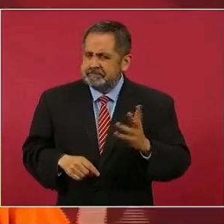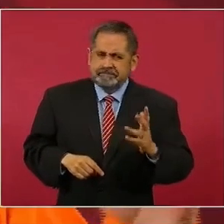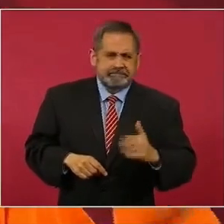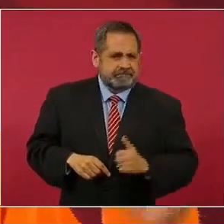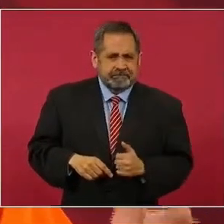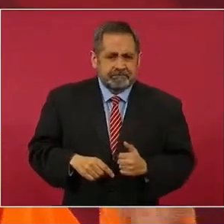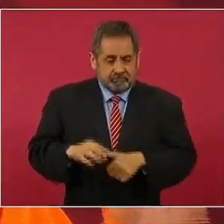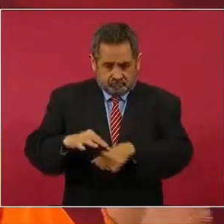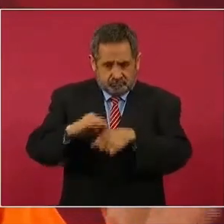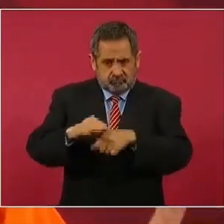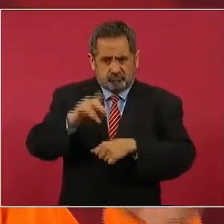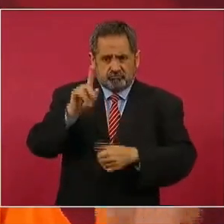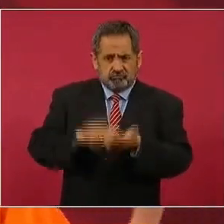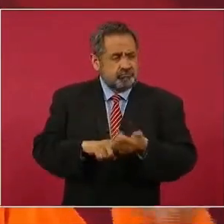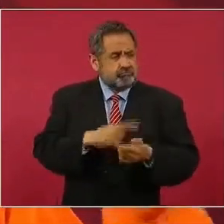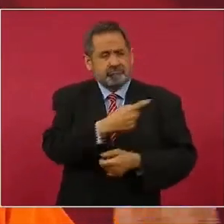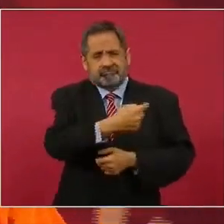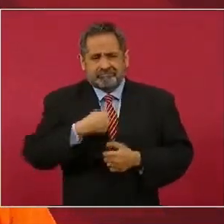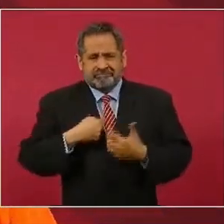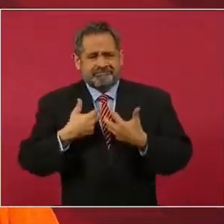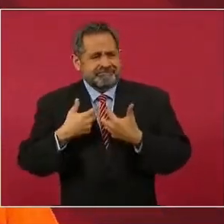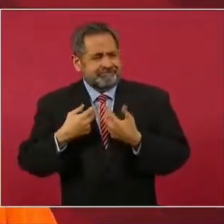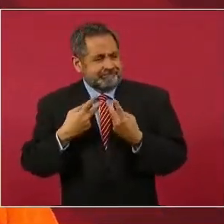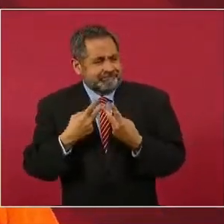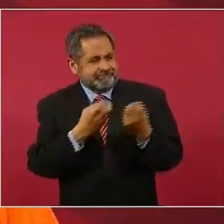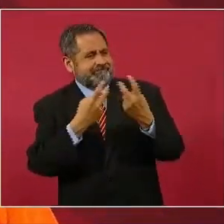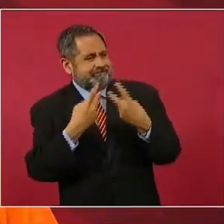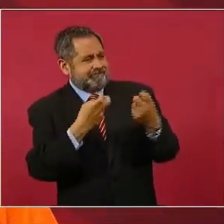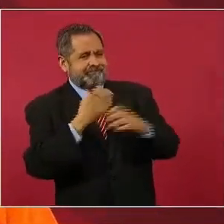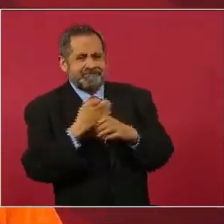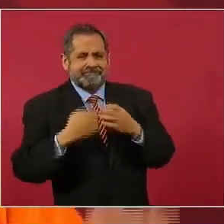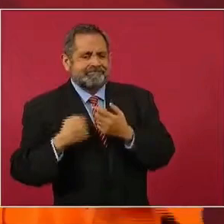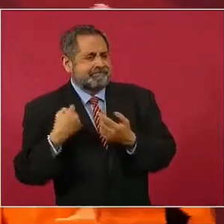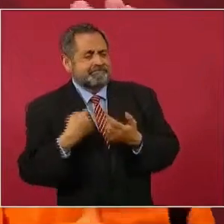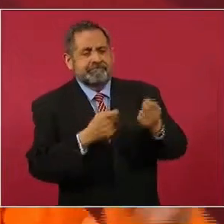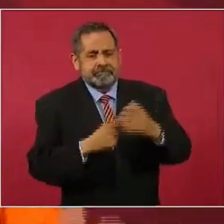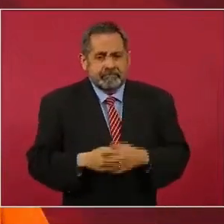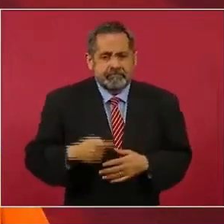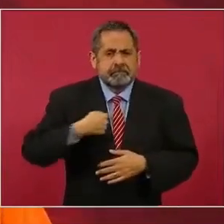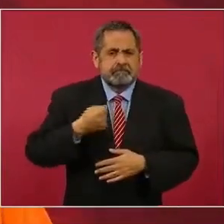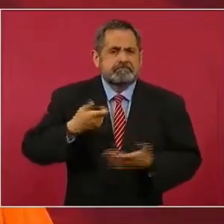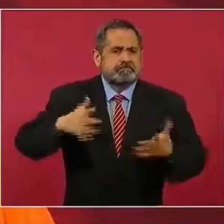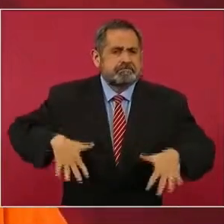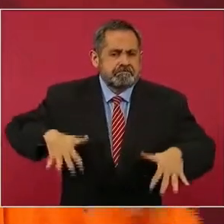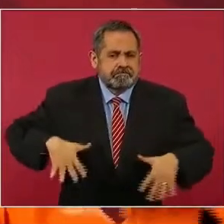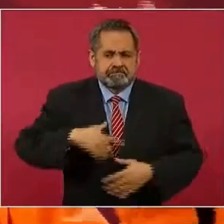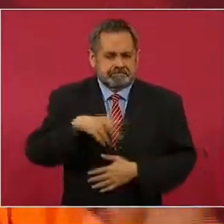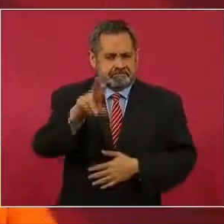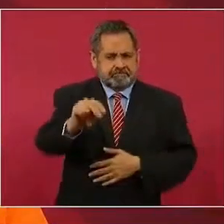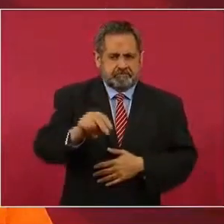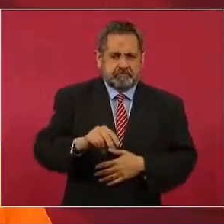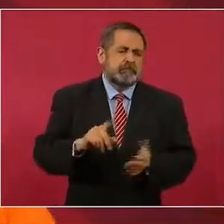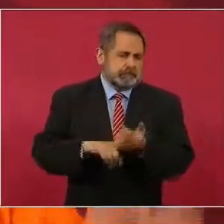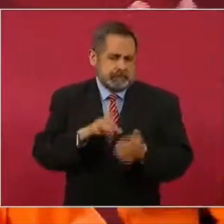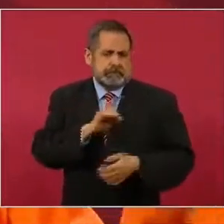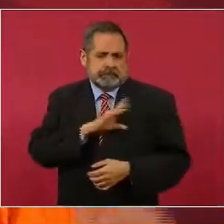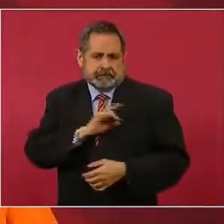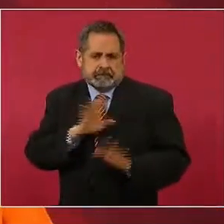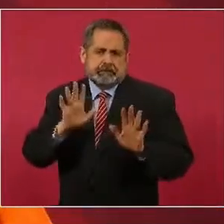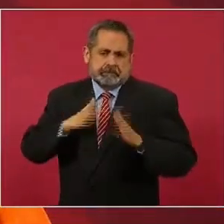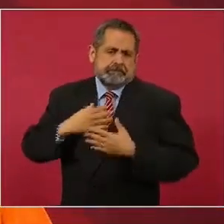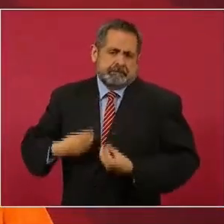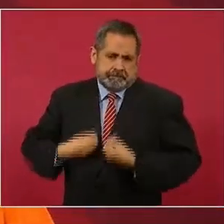En carne propia he vivido el secuestro sindical. No soy cobarde. Sí tengo miedo por mi